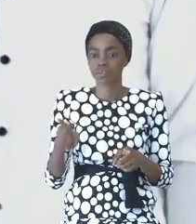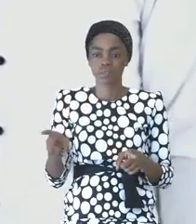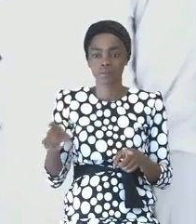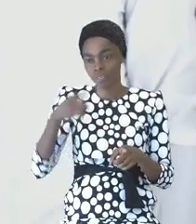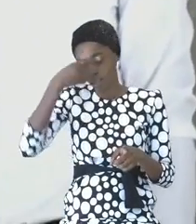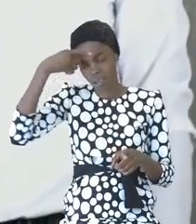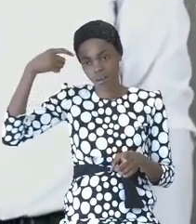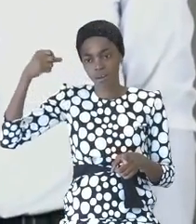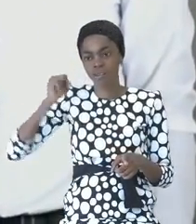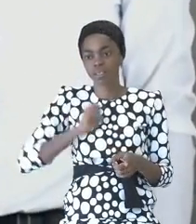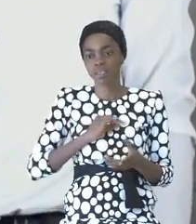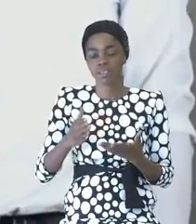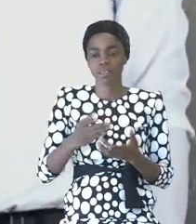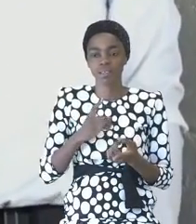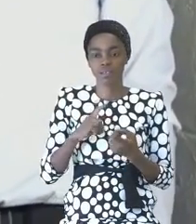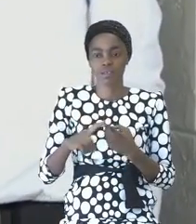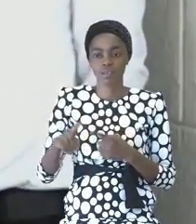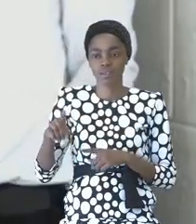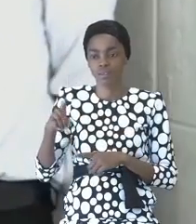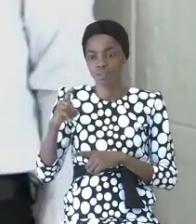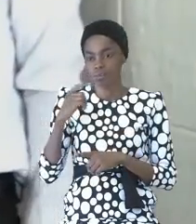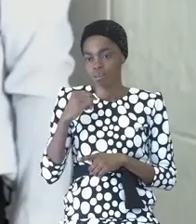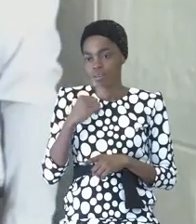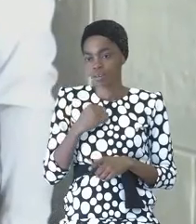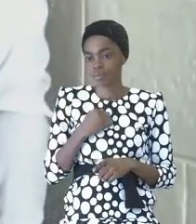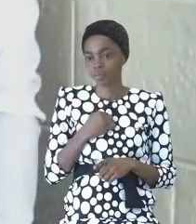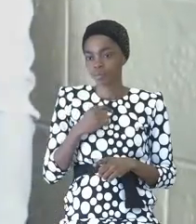yo le canto y me puede